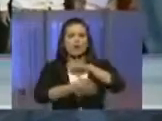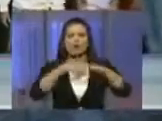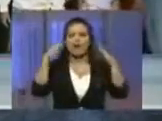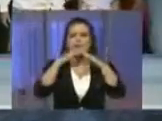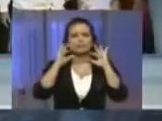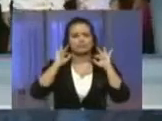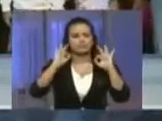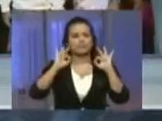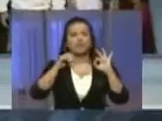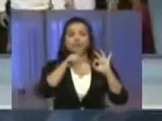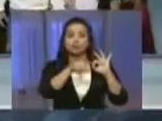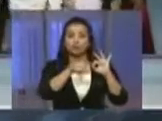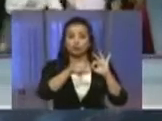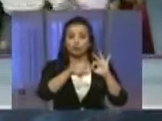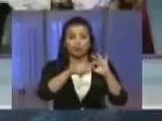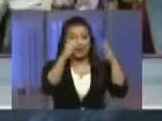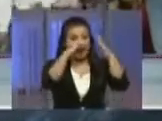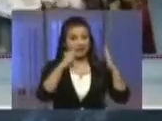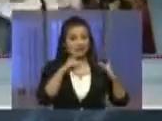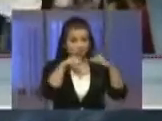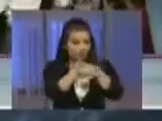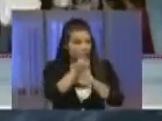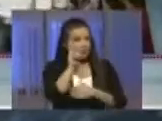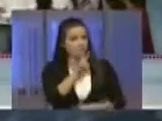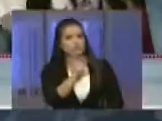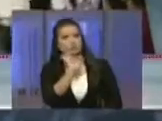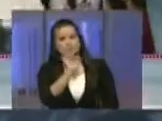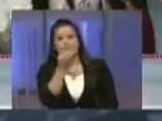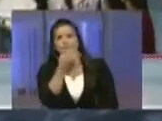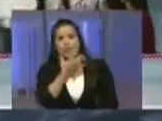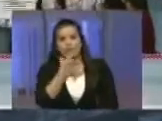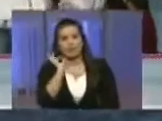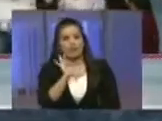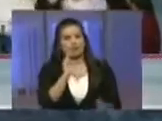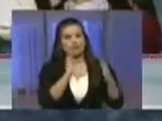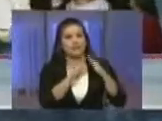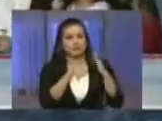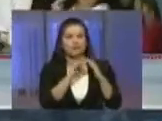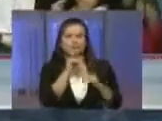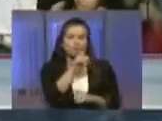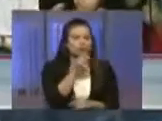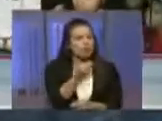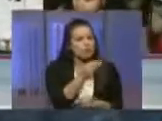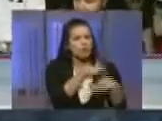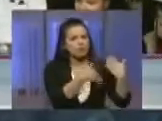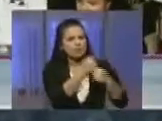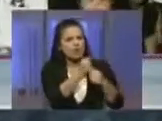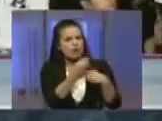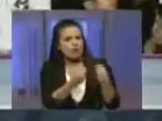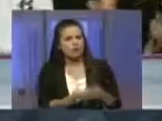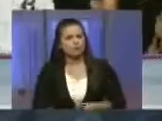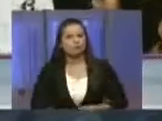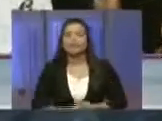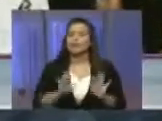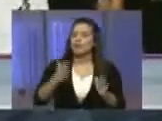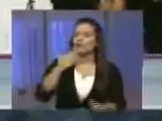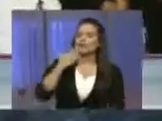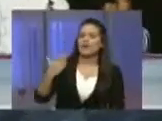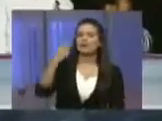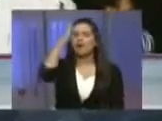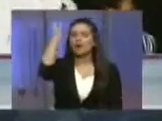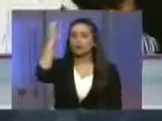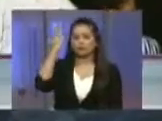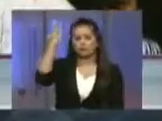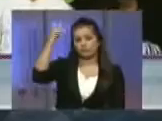que nosotros pasamos tuya es hermosa cuéntanos cómo fue el trabajoo le doy gracias a Dios primeramente